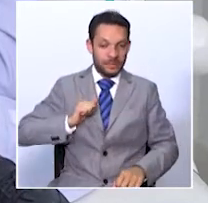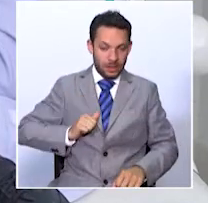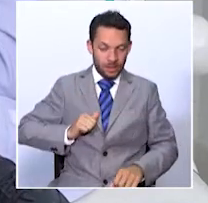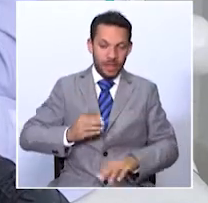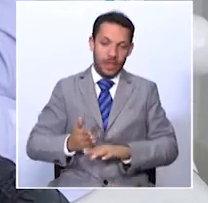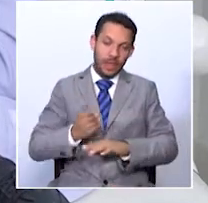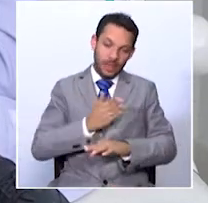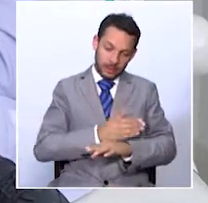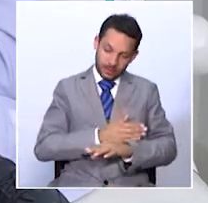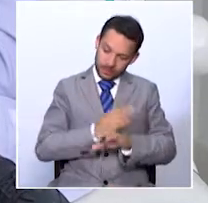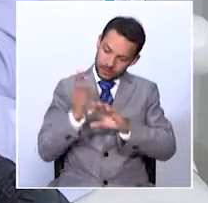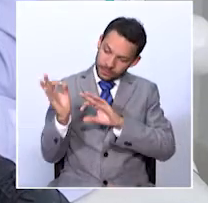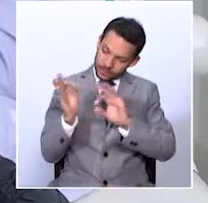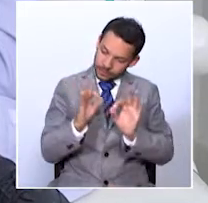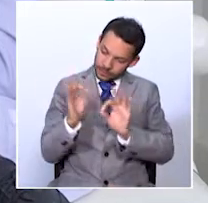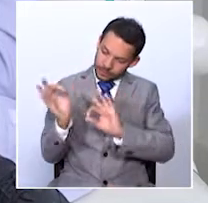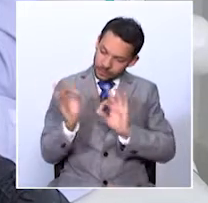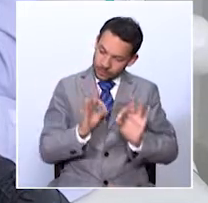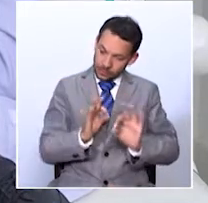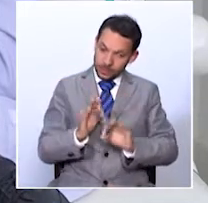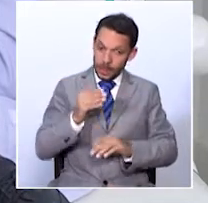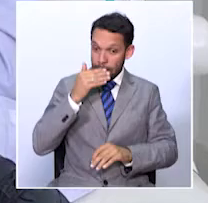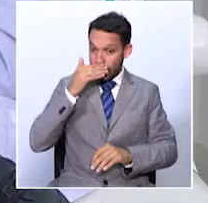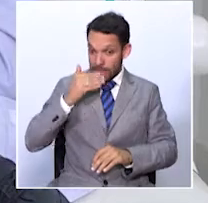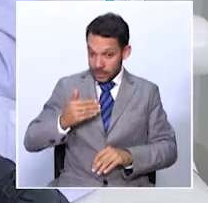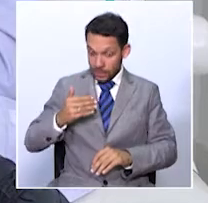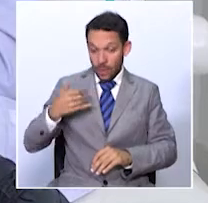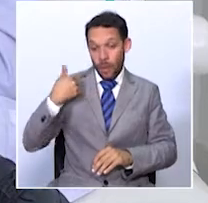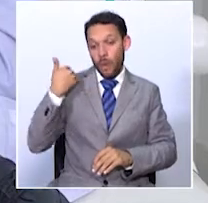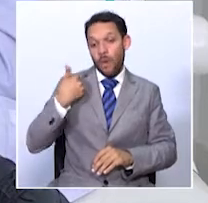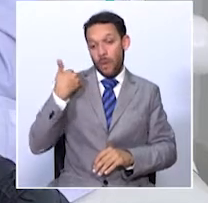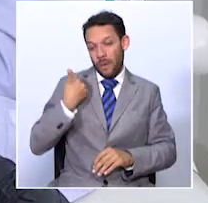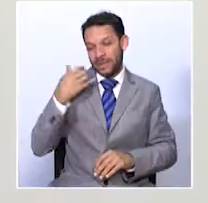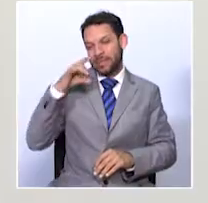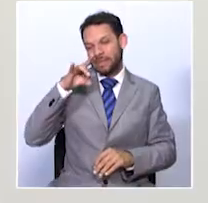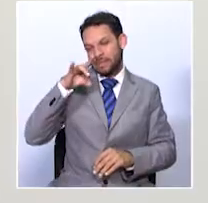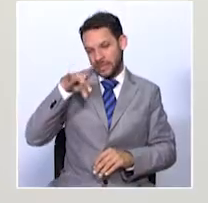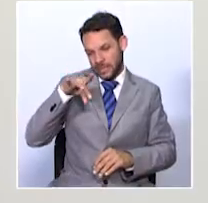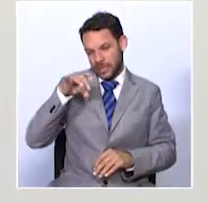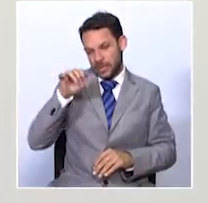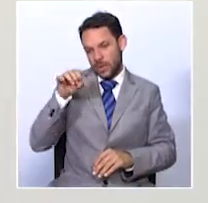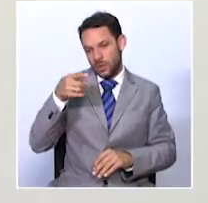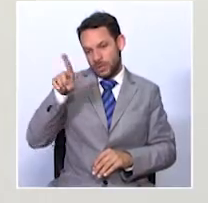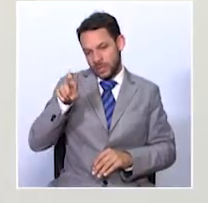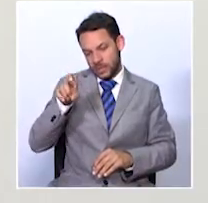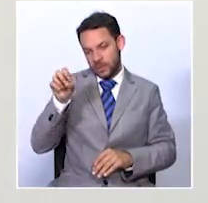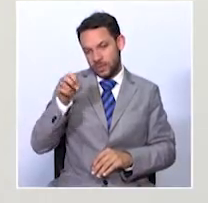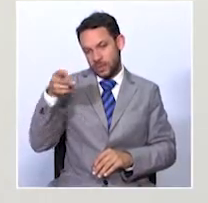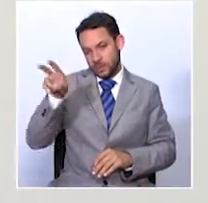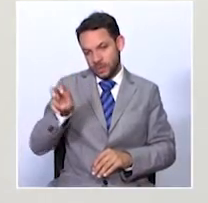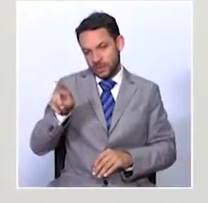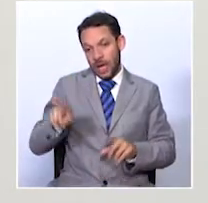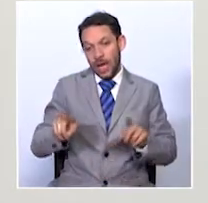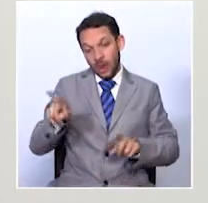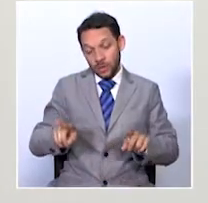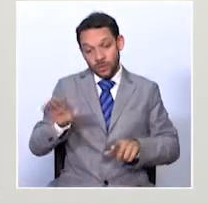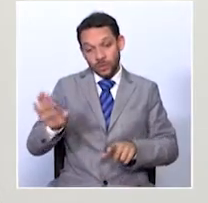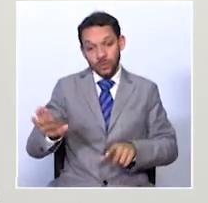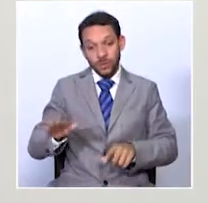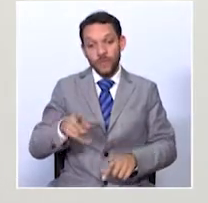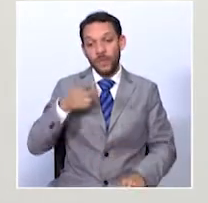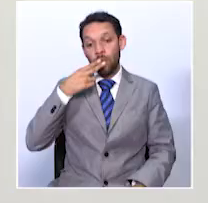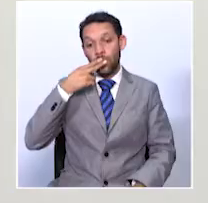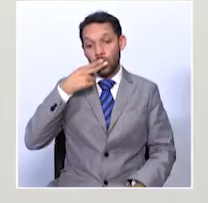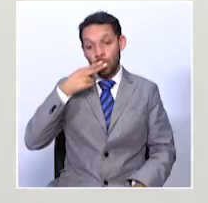que preparar a estos muchachos que ya están grandecitos y que ya de pronto fuman y que no hacen ejercicio y que